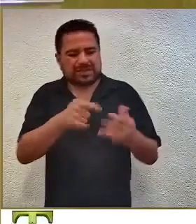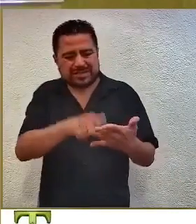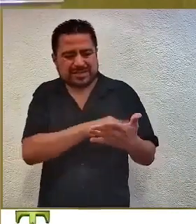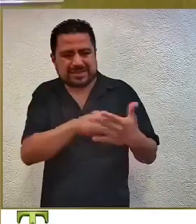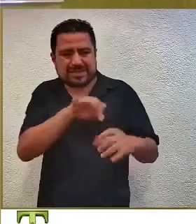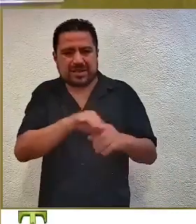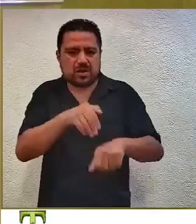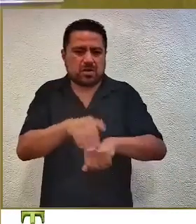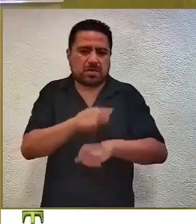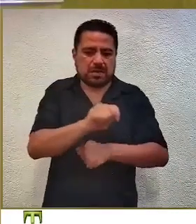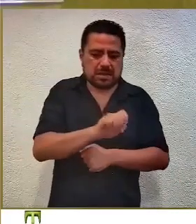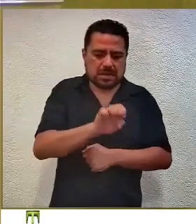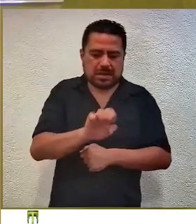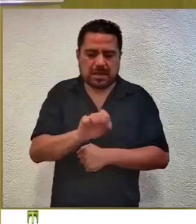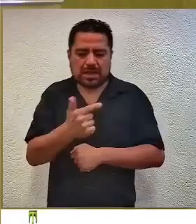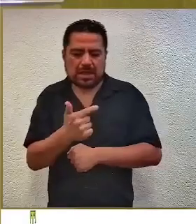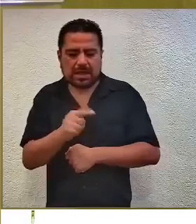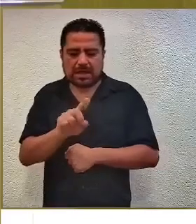ciudadano número